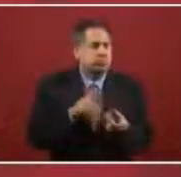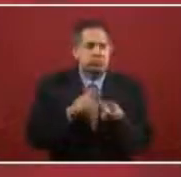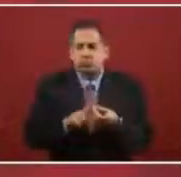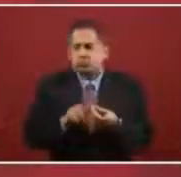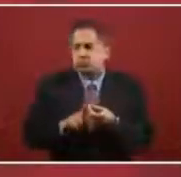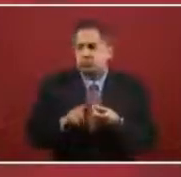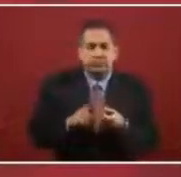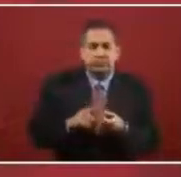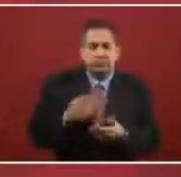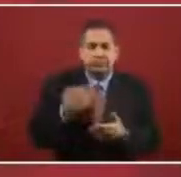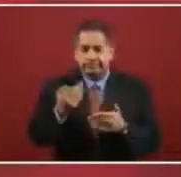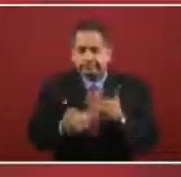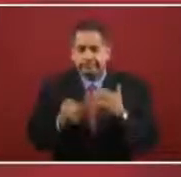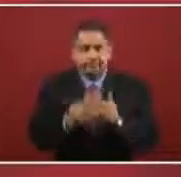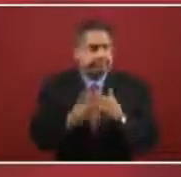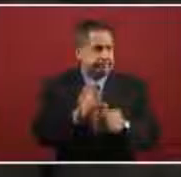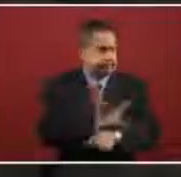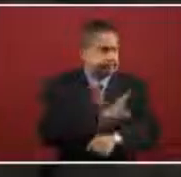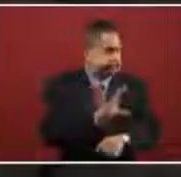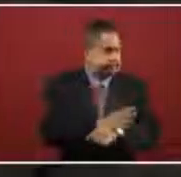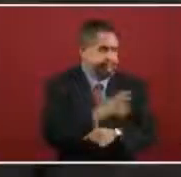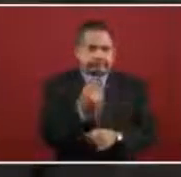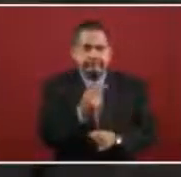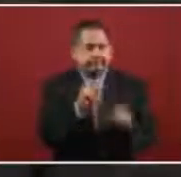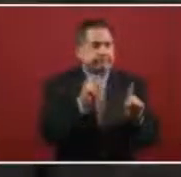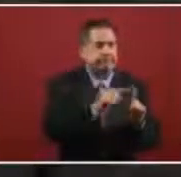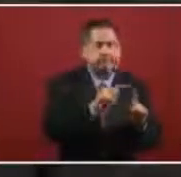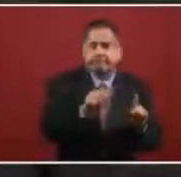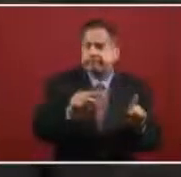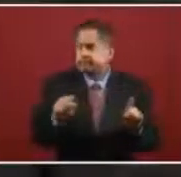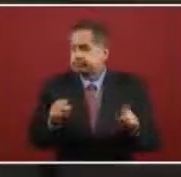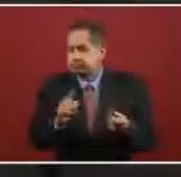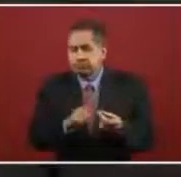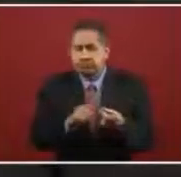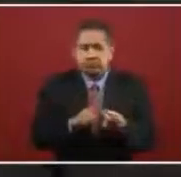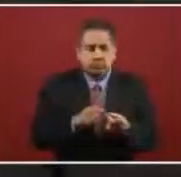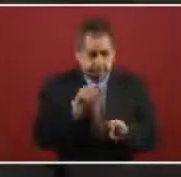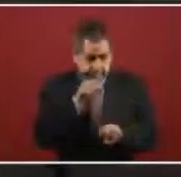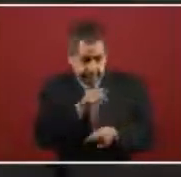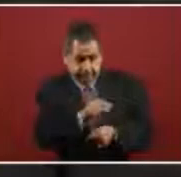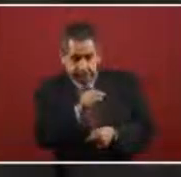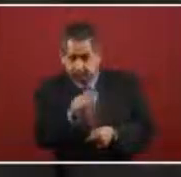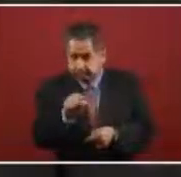tenemos de energía para usuarios,